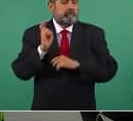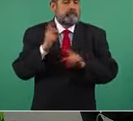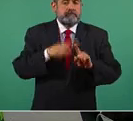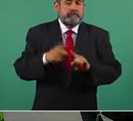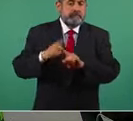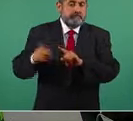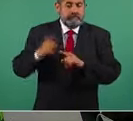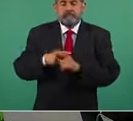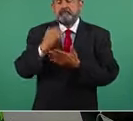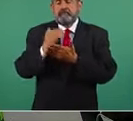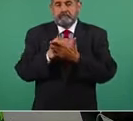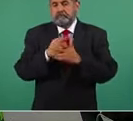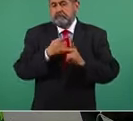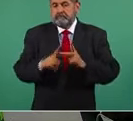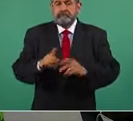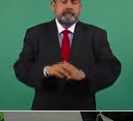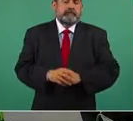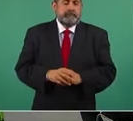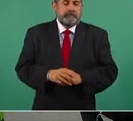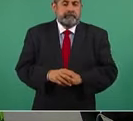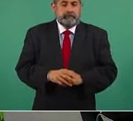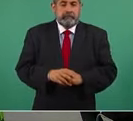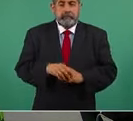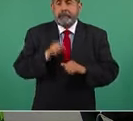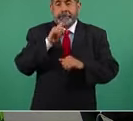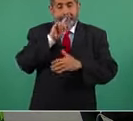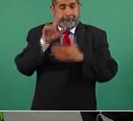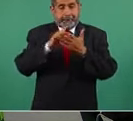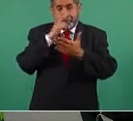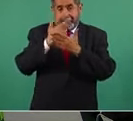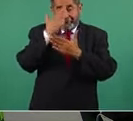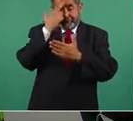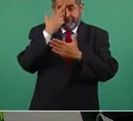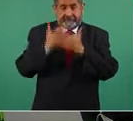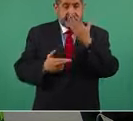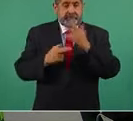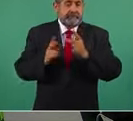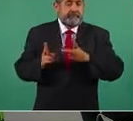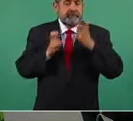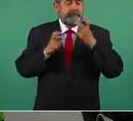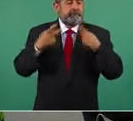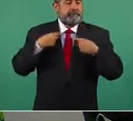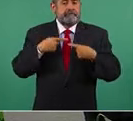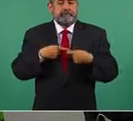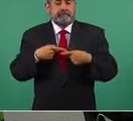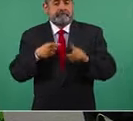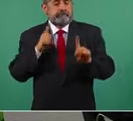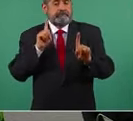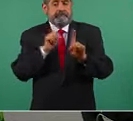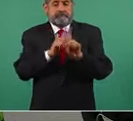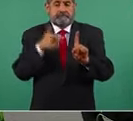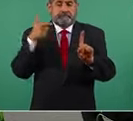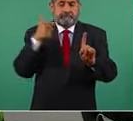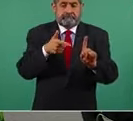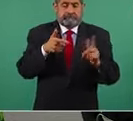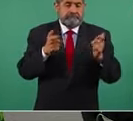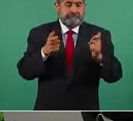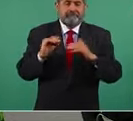Adelante. En cuanto a los delitos de robo a transeúnte, tenemos un alza